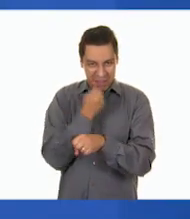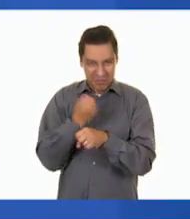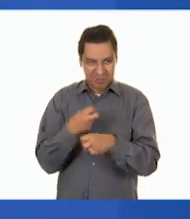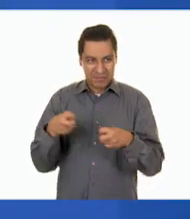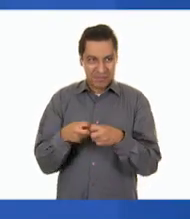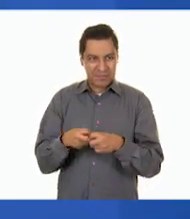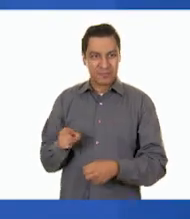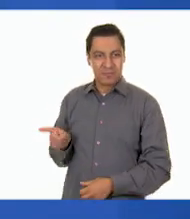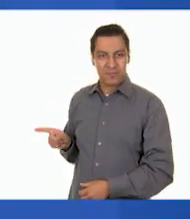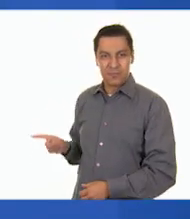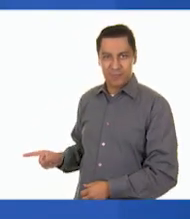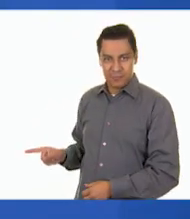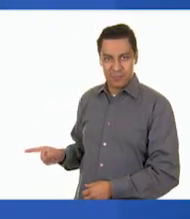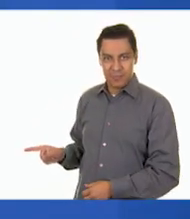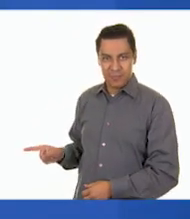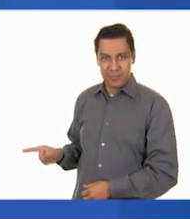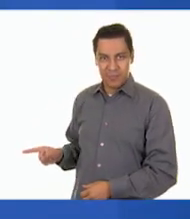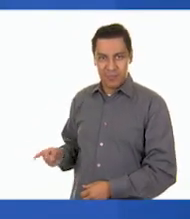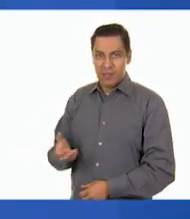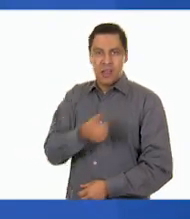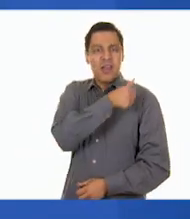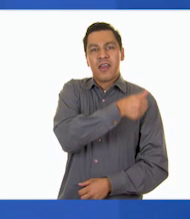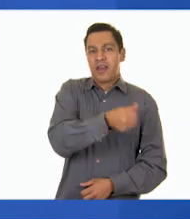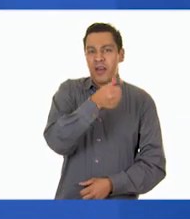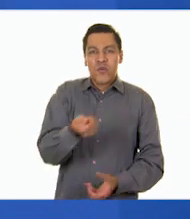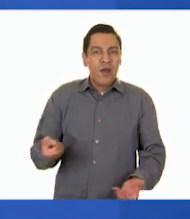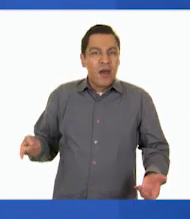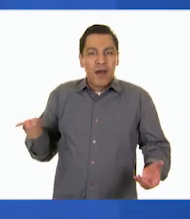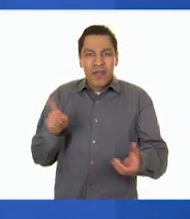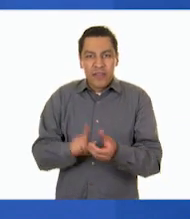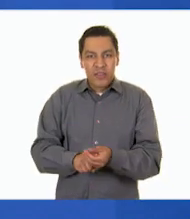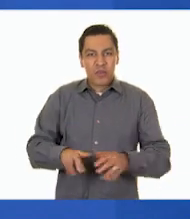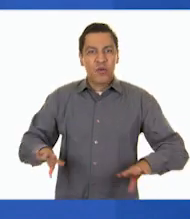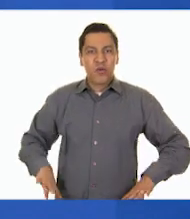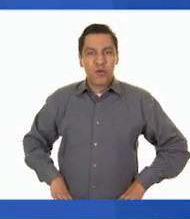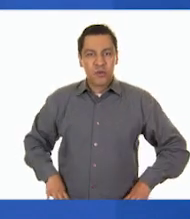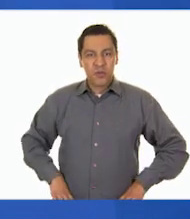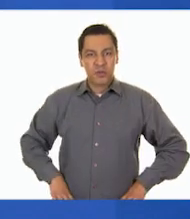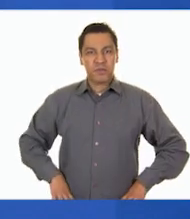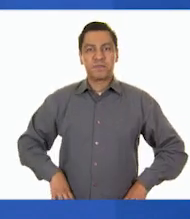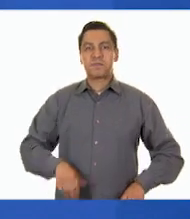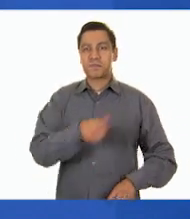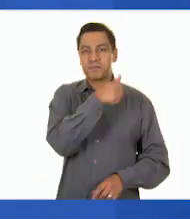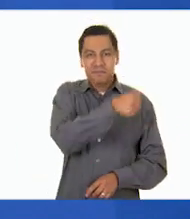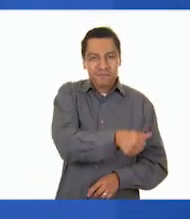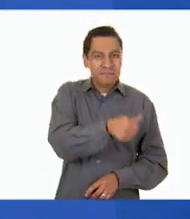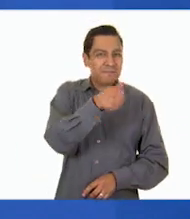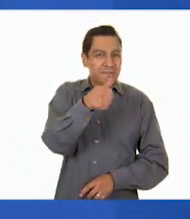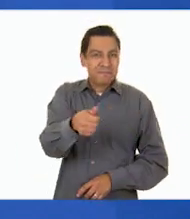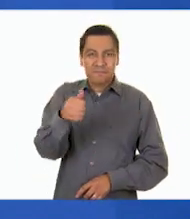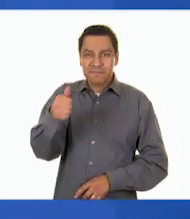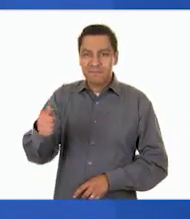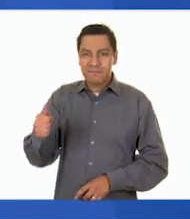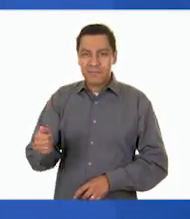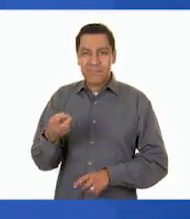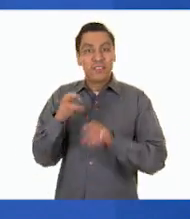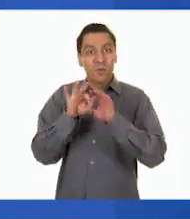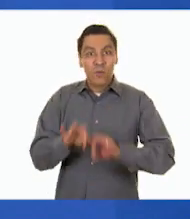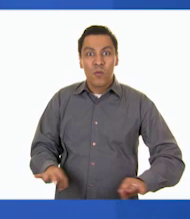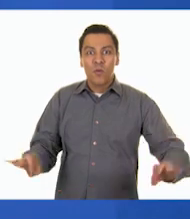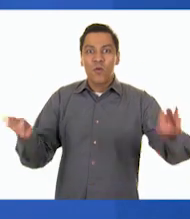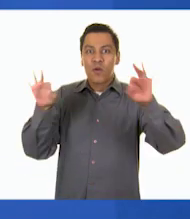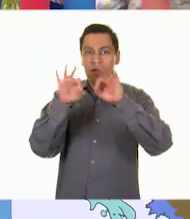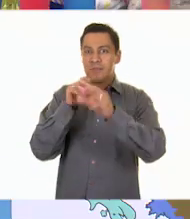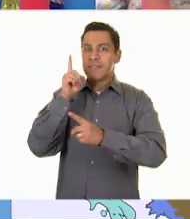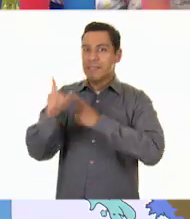corporeidad hoy continuaremos realizando juegos y actividades relacionadas con este componente tan importante para la educación física y sobre todo